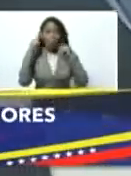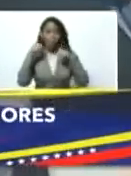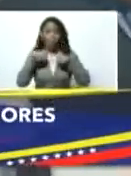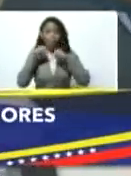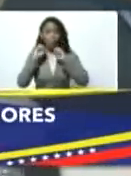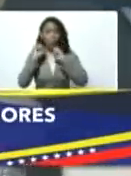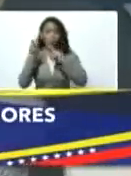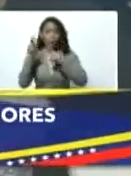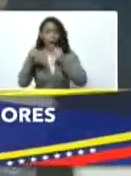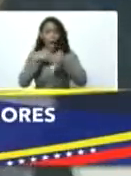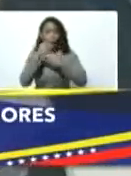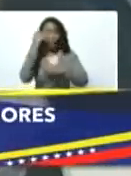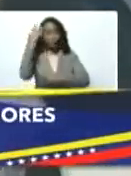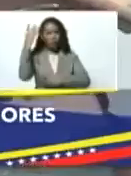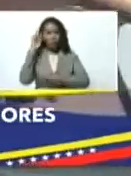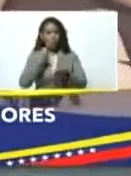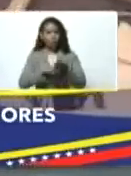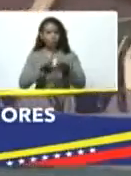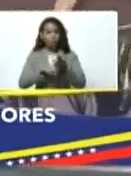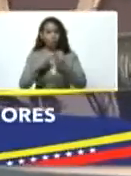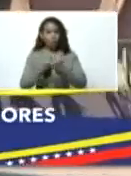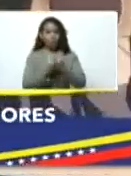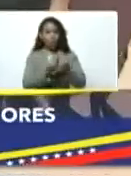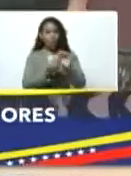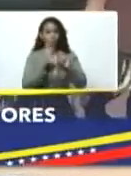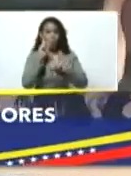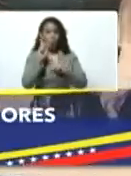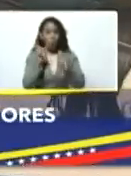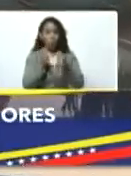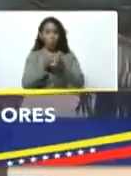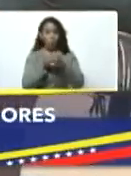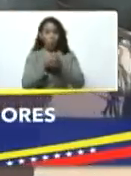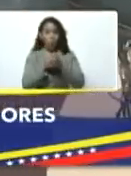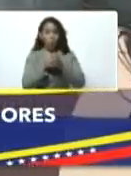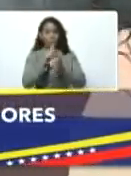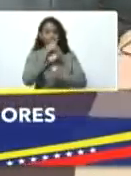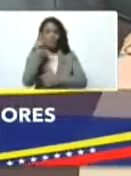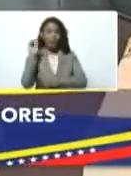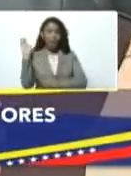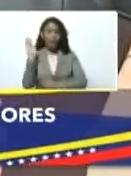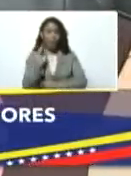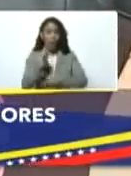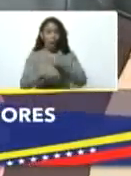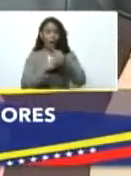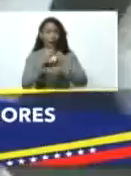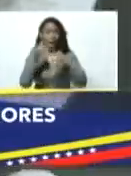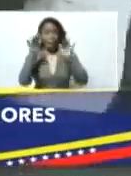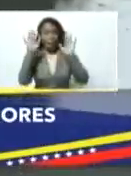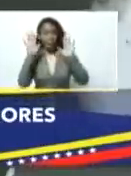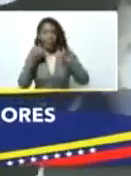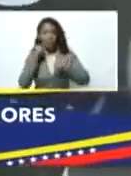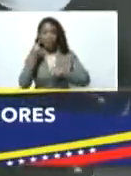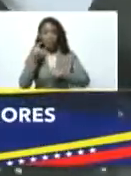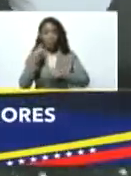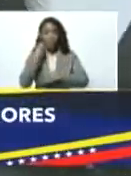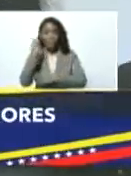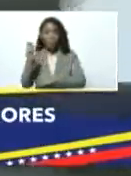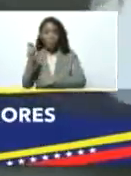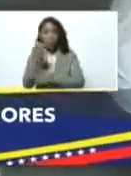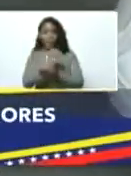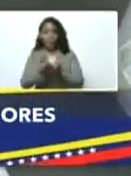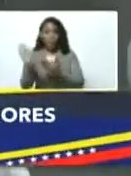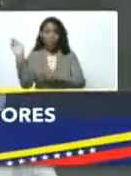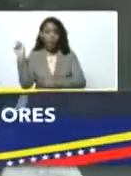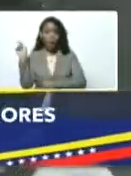oportunidad hacen sus sueños realidad. Nos acompañan una representación de ellos, más de 100 han venido a hacer, a pesar de que ya se le había liquidado el crédito,